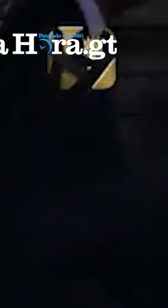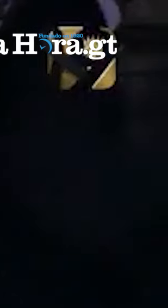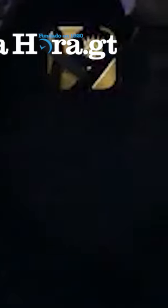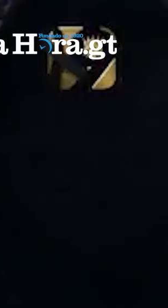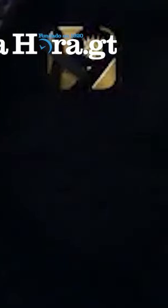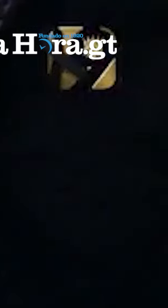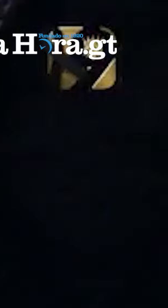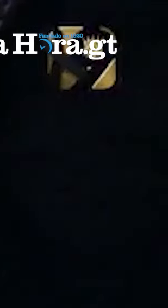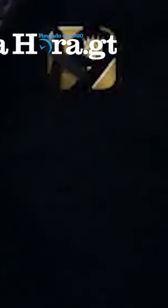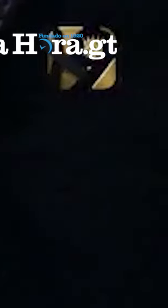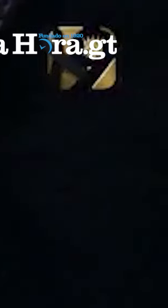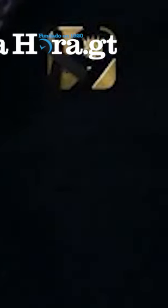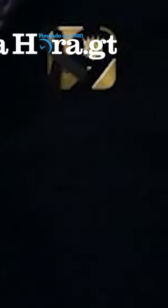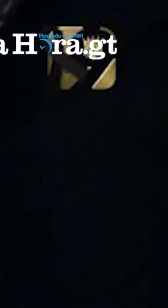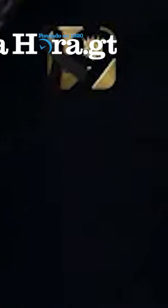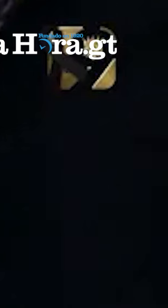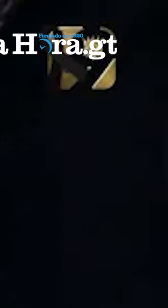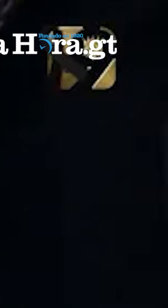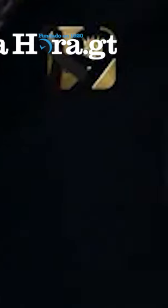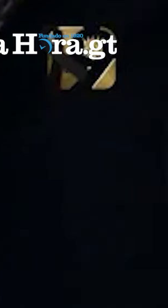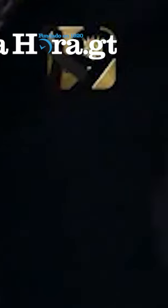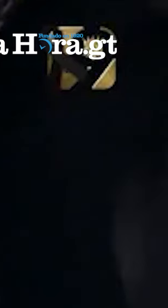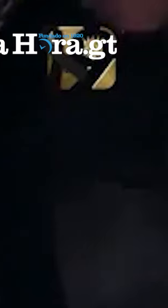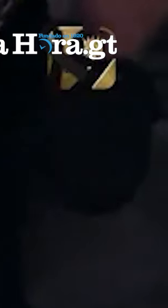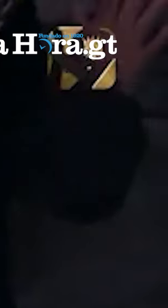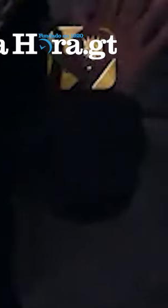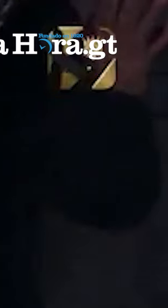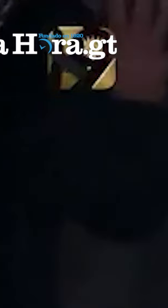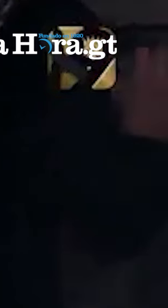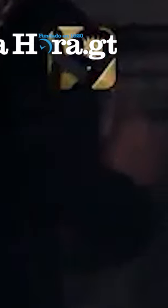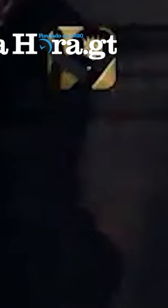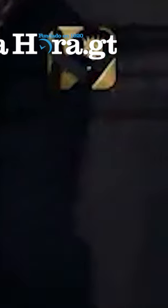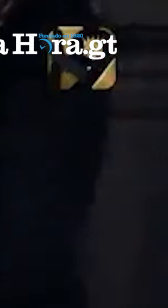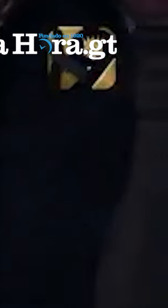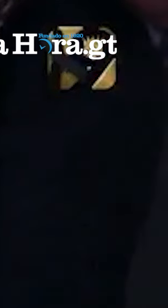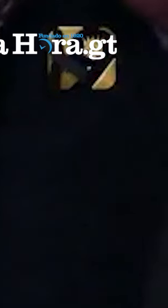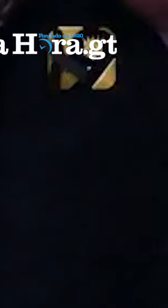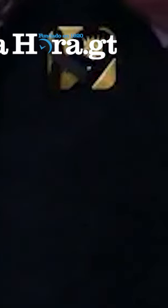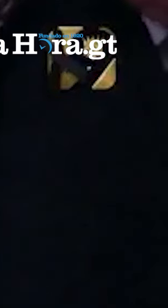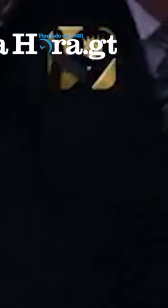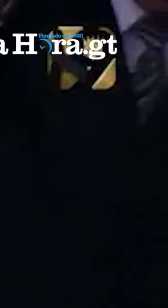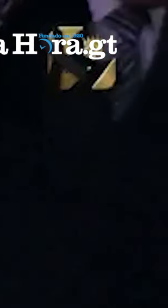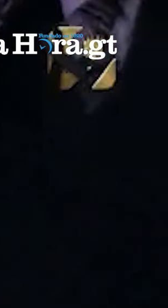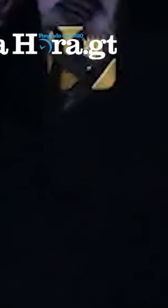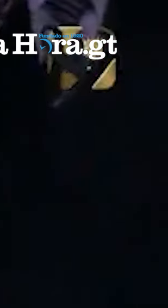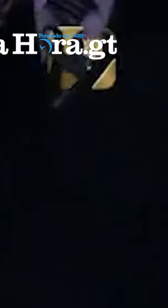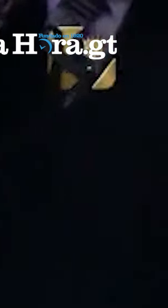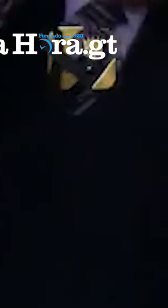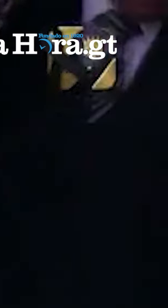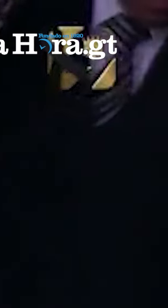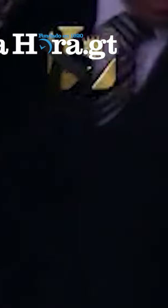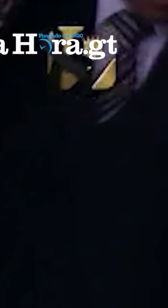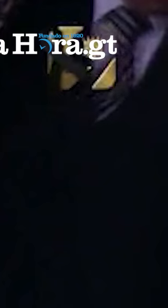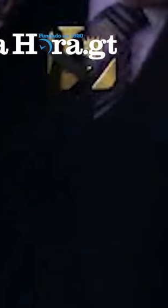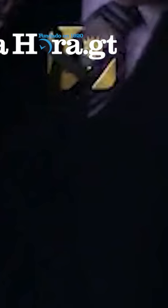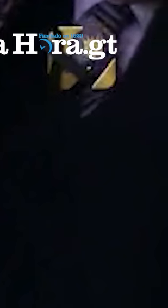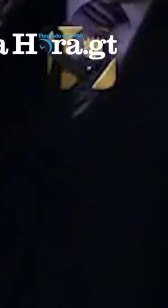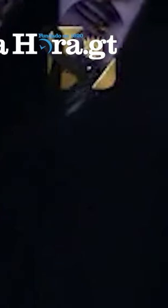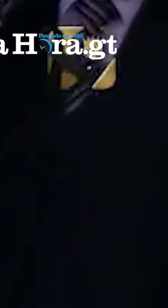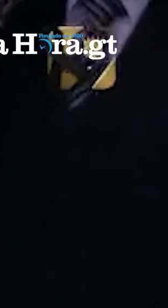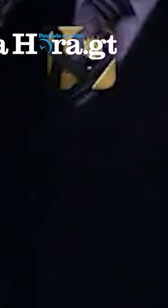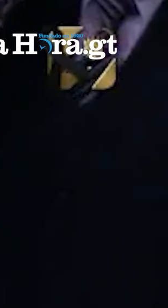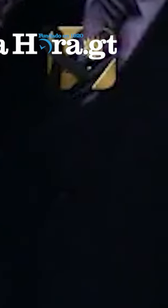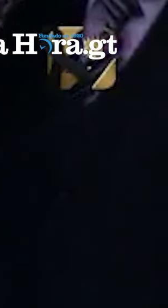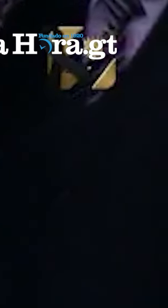Se solicita a Secretaría poner el tablero en cero y a los señores diputados poderse marcar